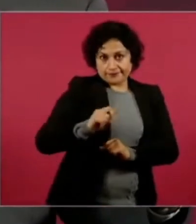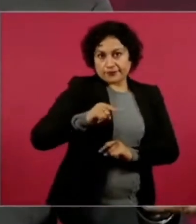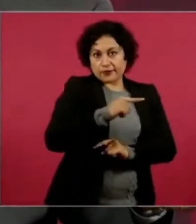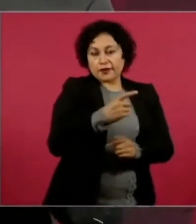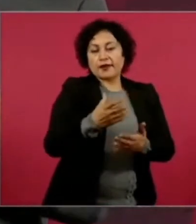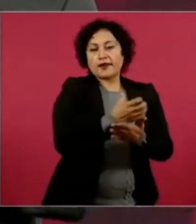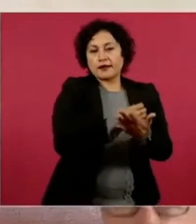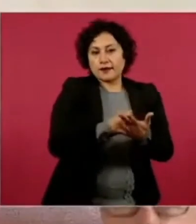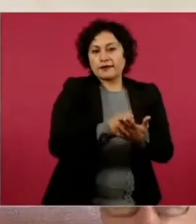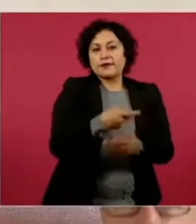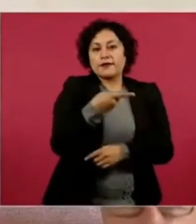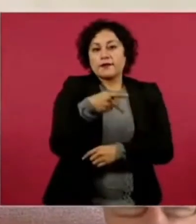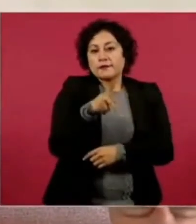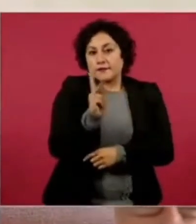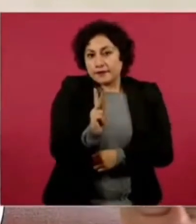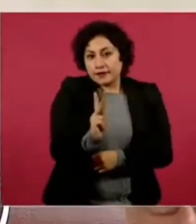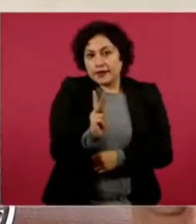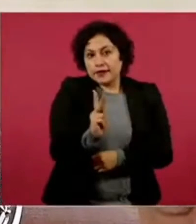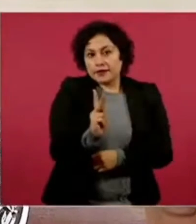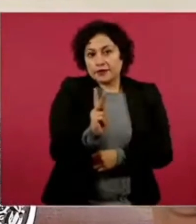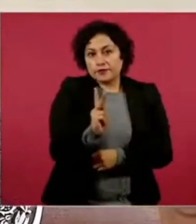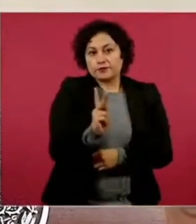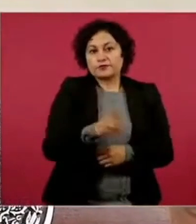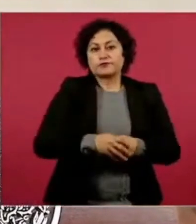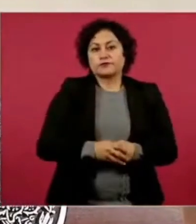gana el Congreso.